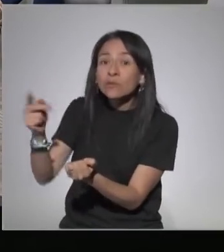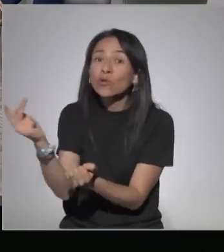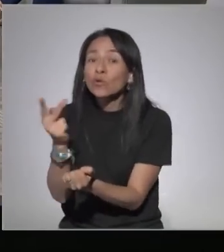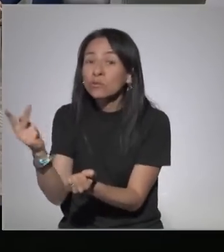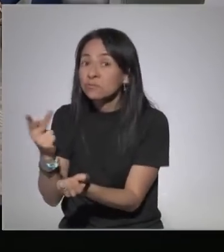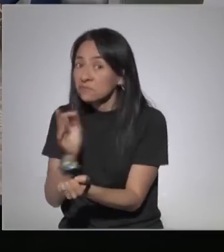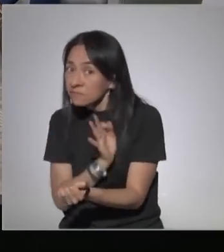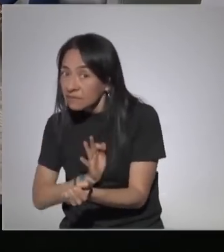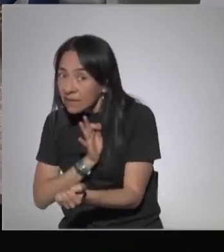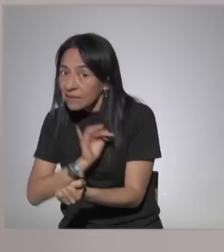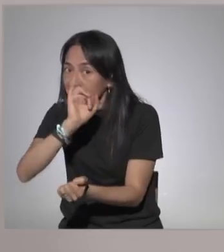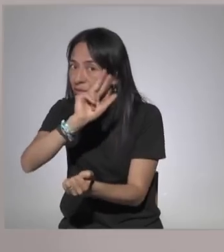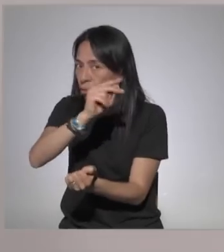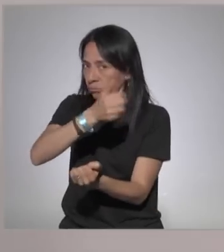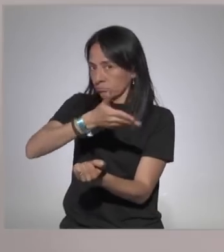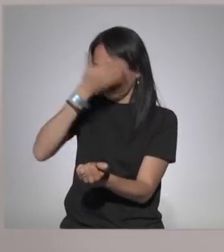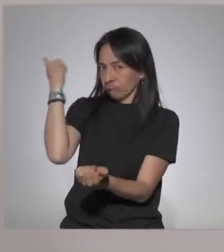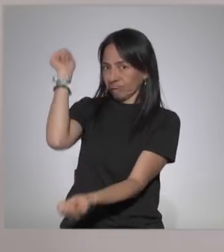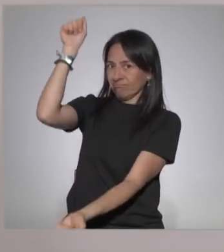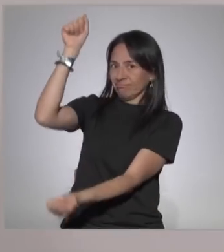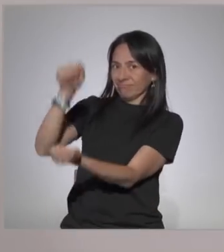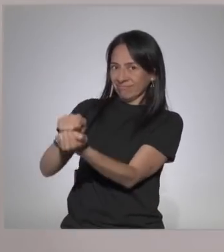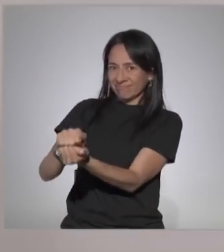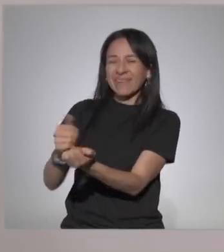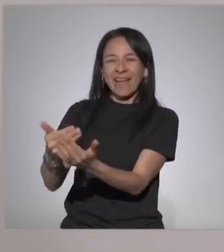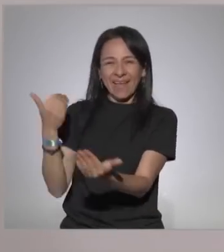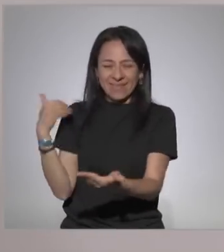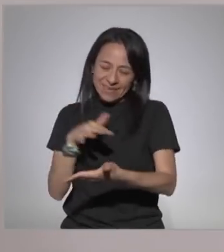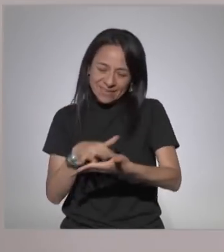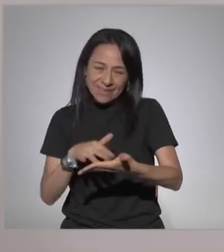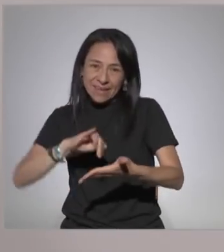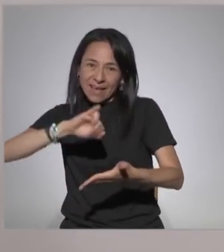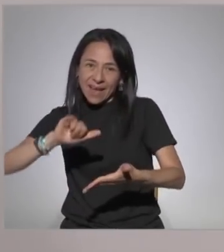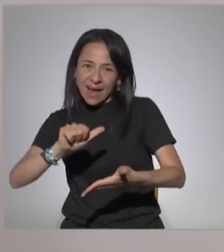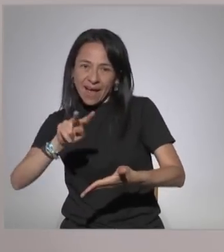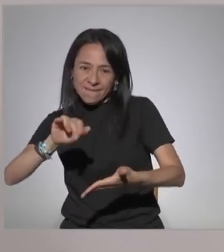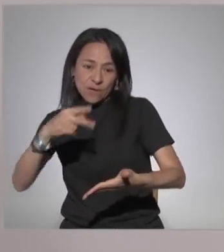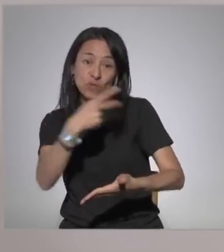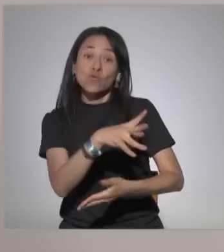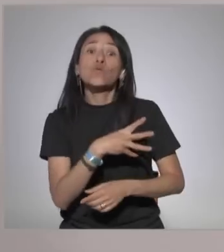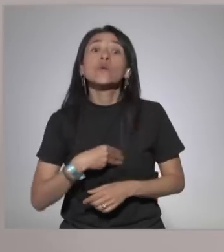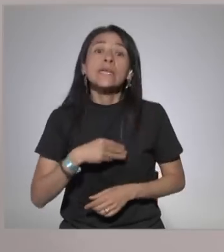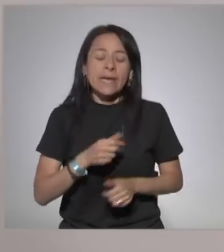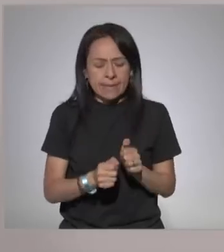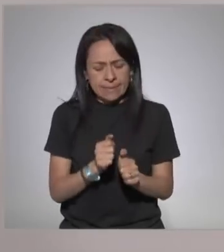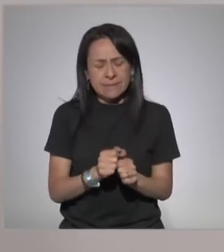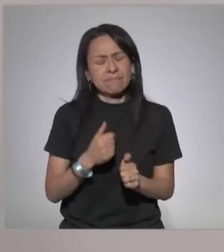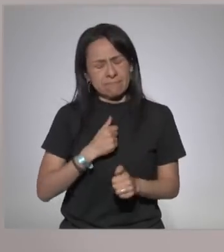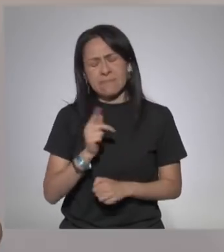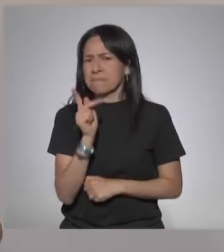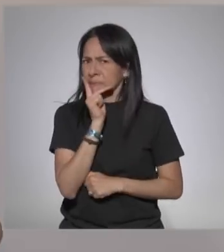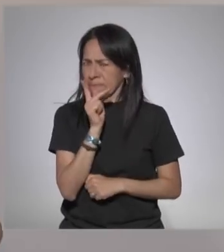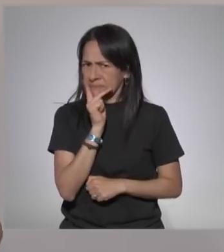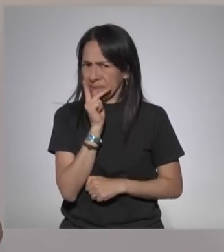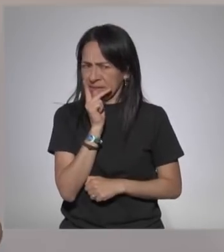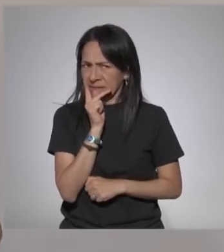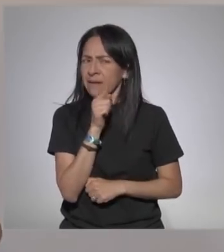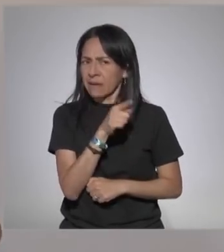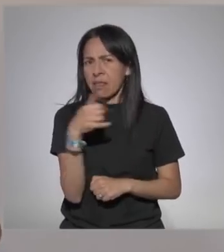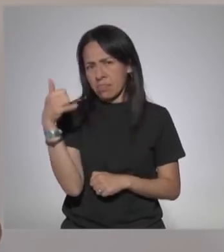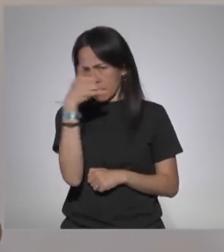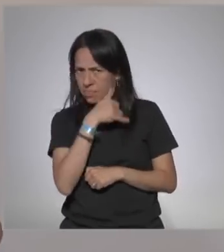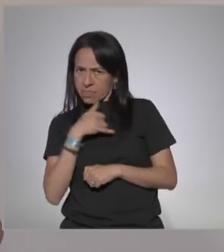Quiero retomar justamente por eso el testimonio que nos leía Javi, ¿no? De una hija que escribe y dice, a ver, mi papá es una persona que vive con